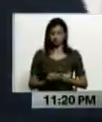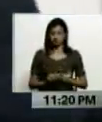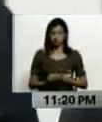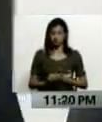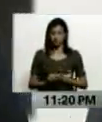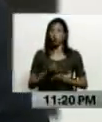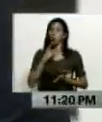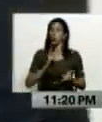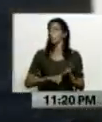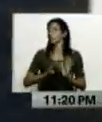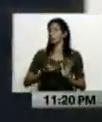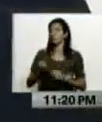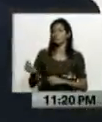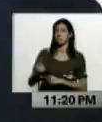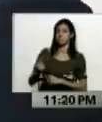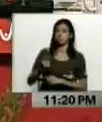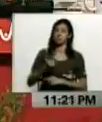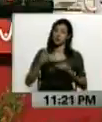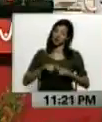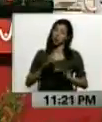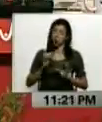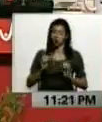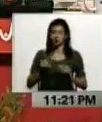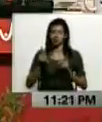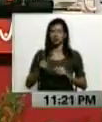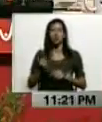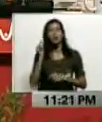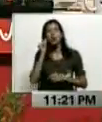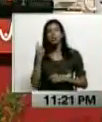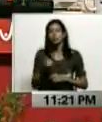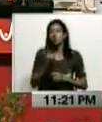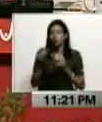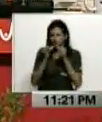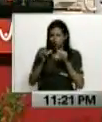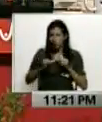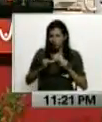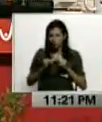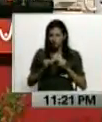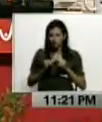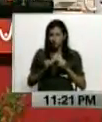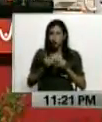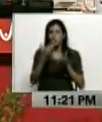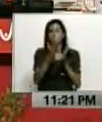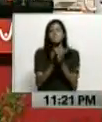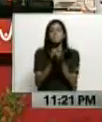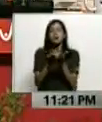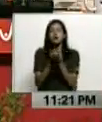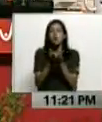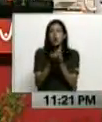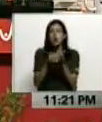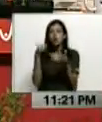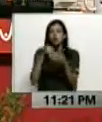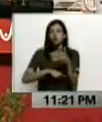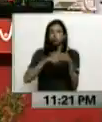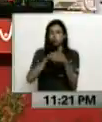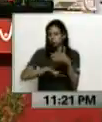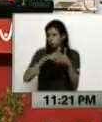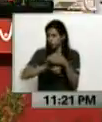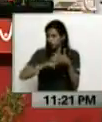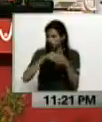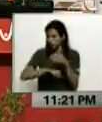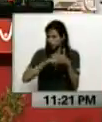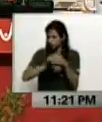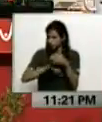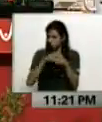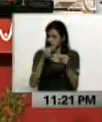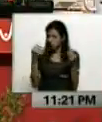órdenes no cumpla La Patita soledad nos Informa el manual de la lucha no violenta libro de cabecera de Fredy